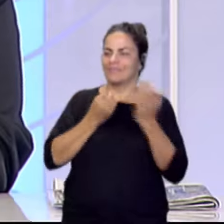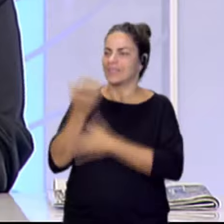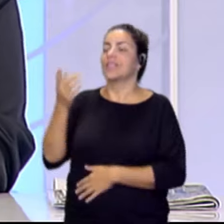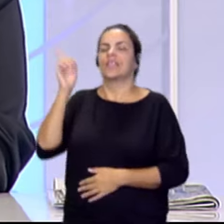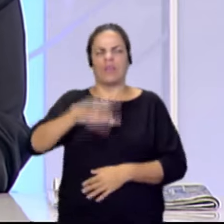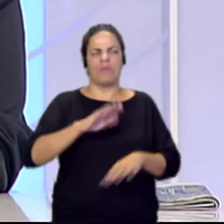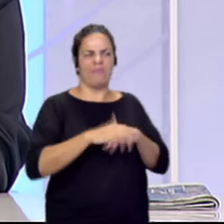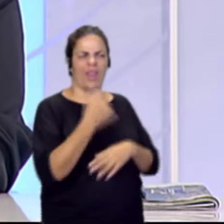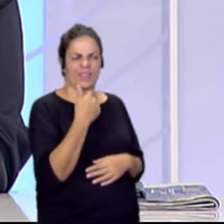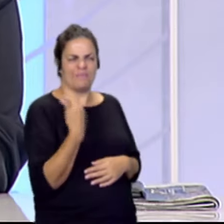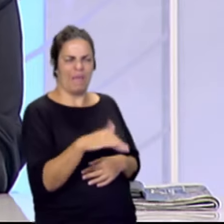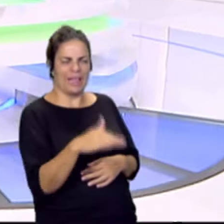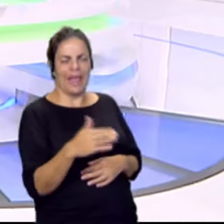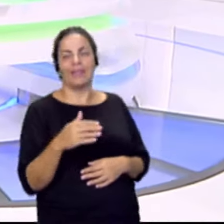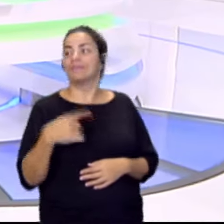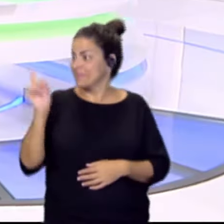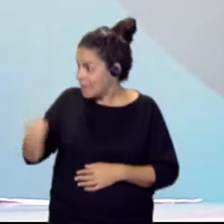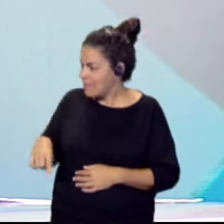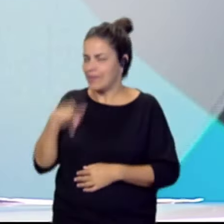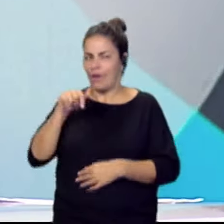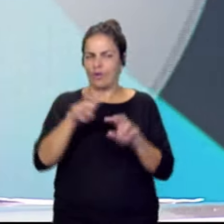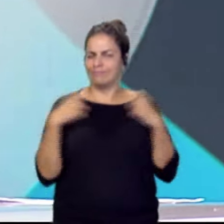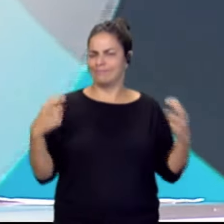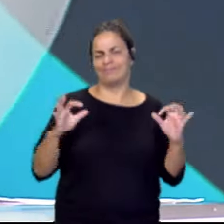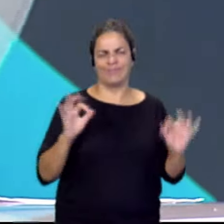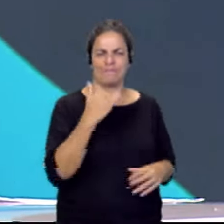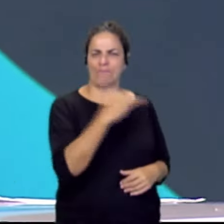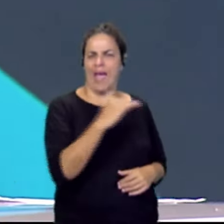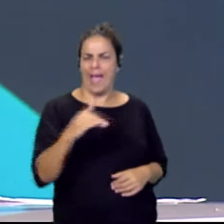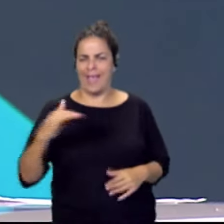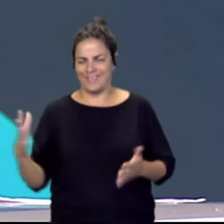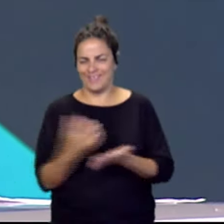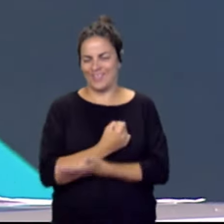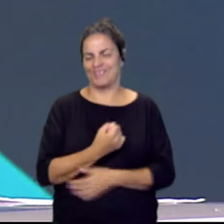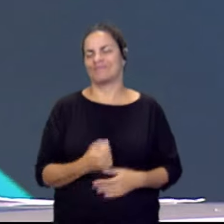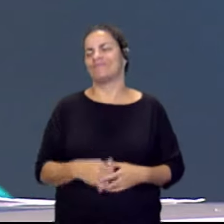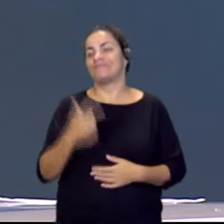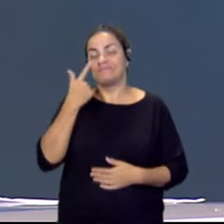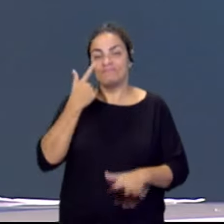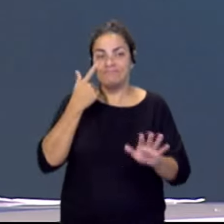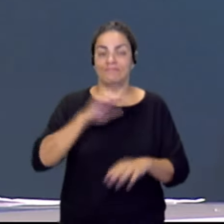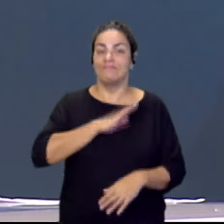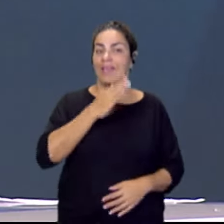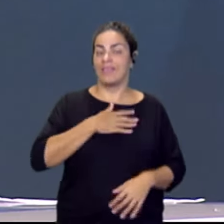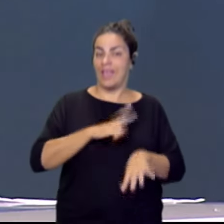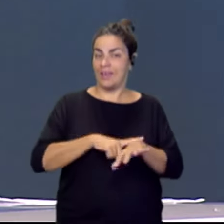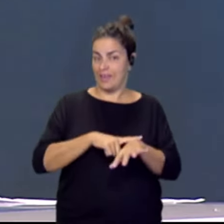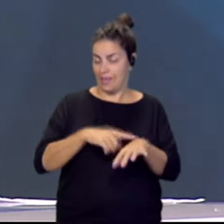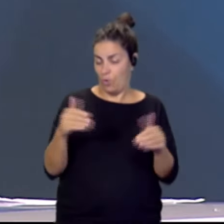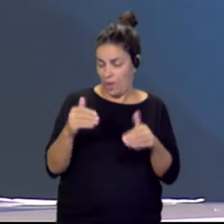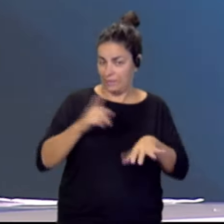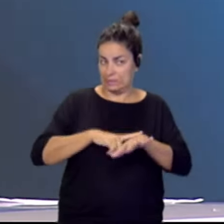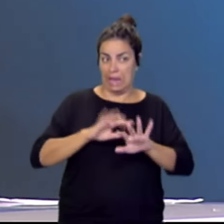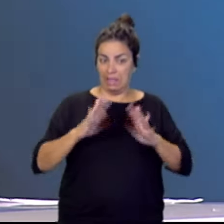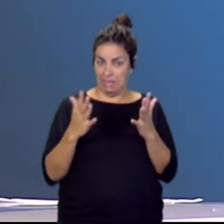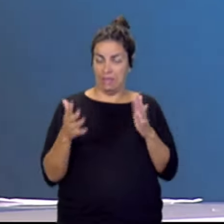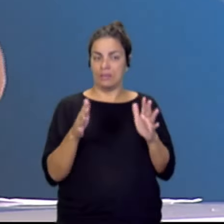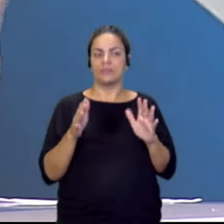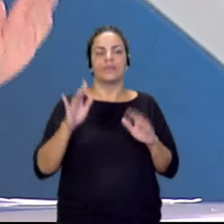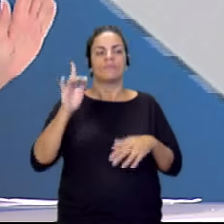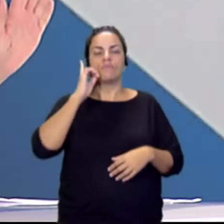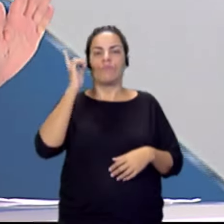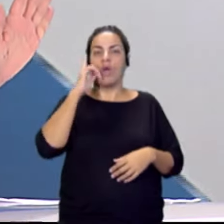hoy. Bueno, fíjense, mañana jueves, pues justo hasta ahora, más o menos, bueno, los móviles a partir de las 10, bueno, van a empezar a sonar en la isla de Tenerife.